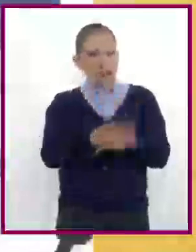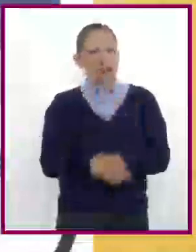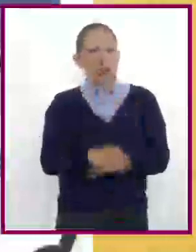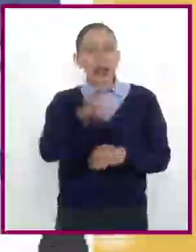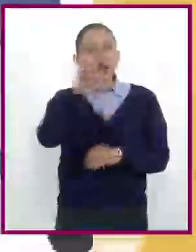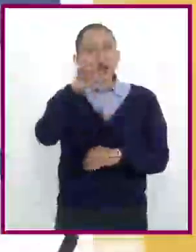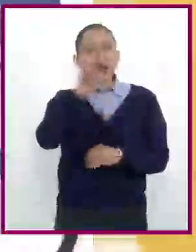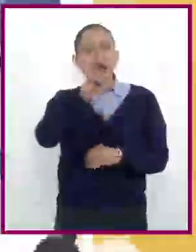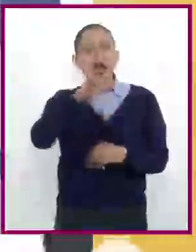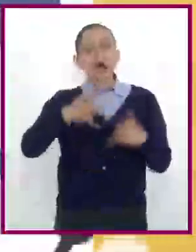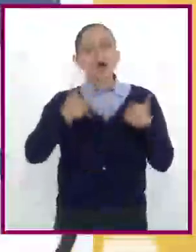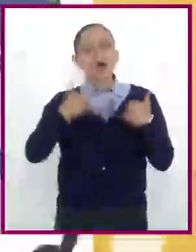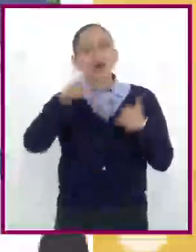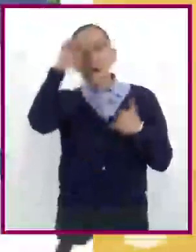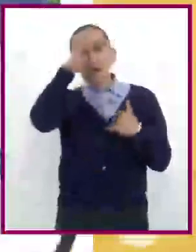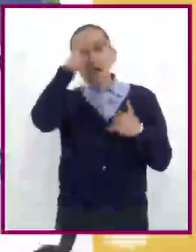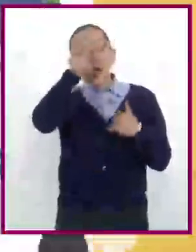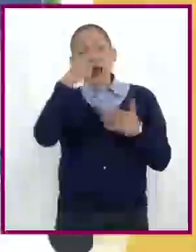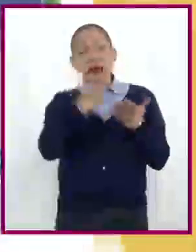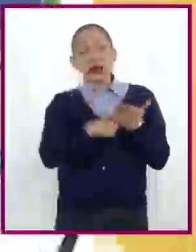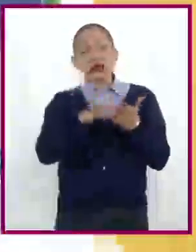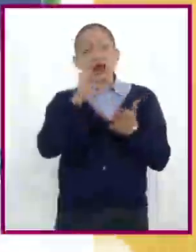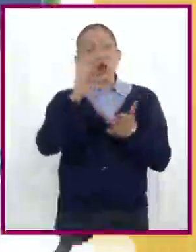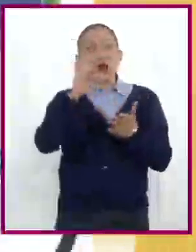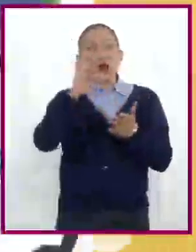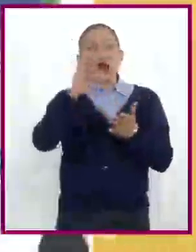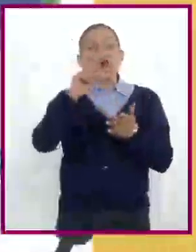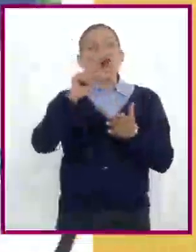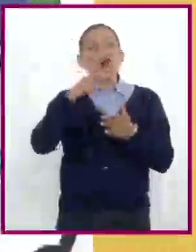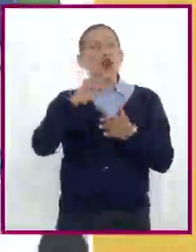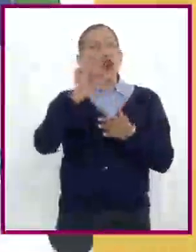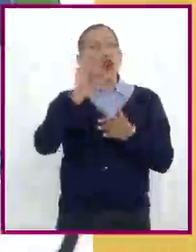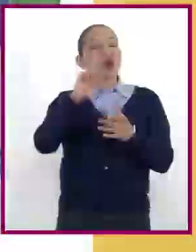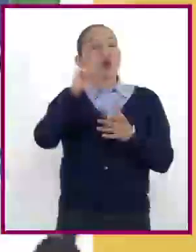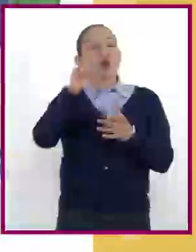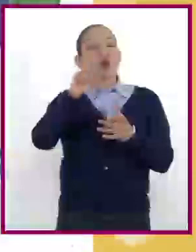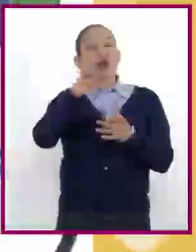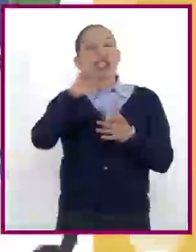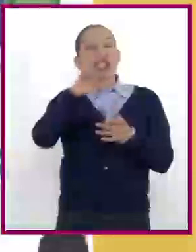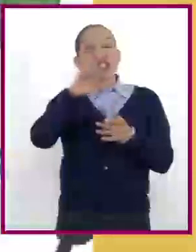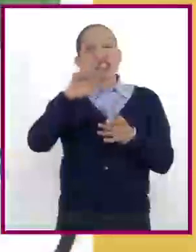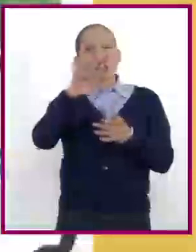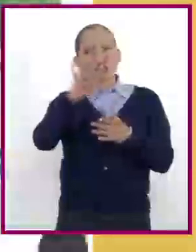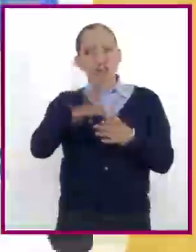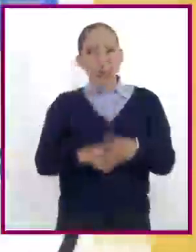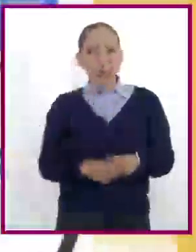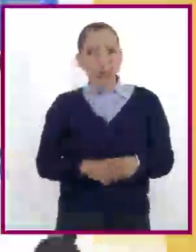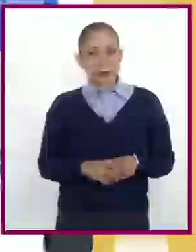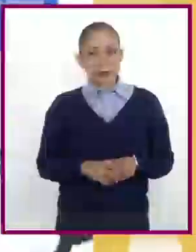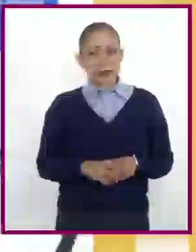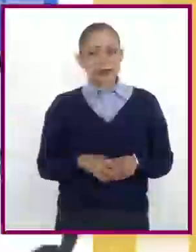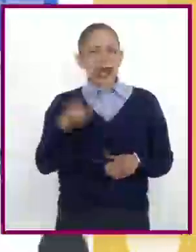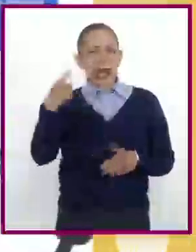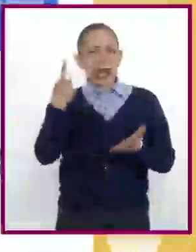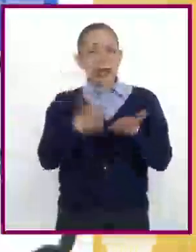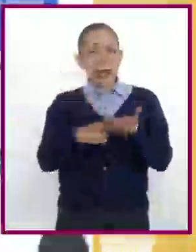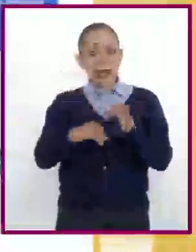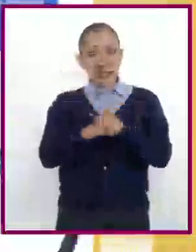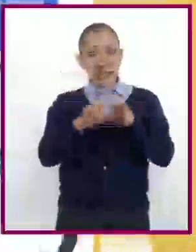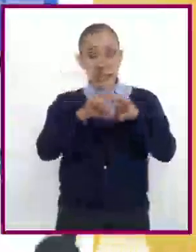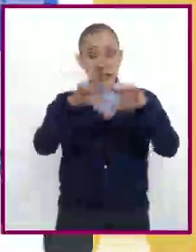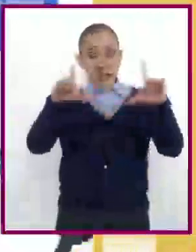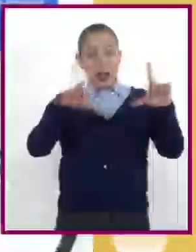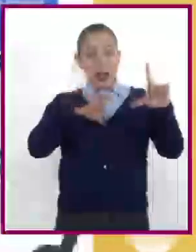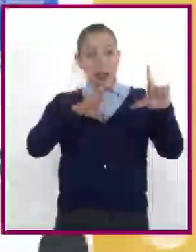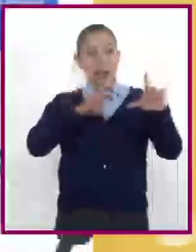La Juventud Opina en el portal del Fondo de las Naciones Unidas para la Infancia, UNICEF. En ella